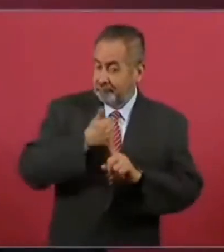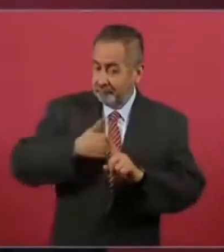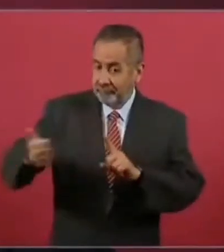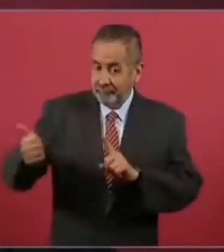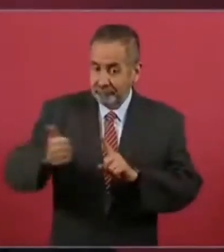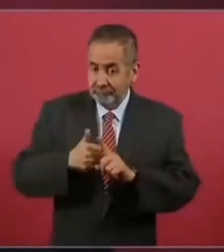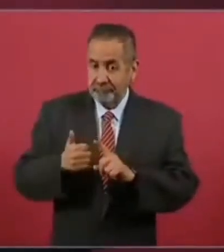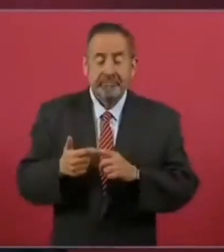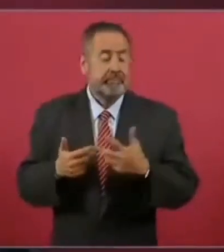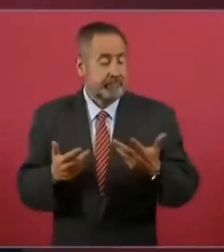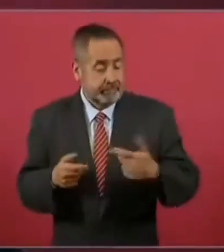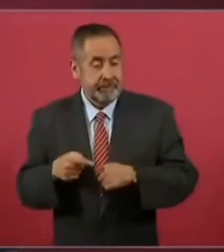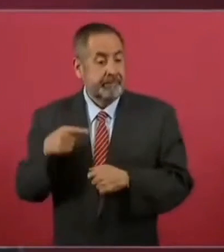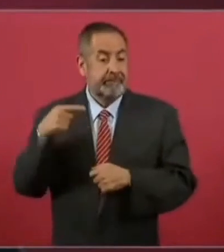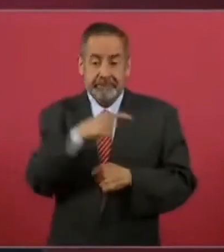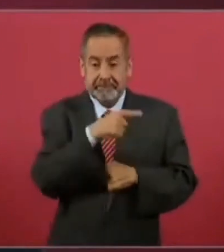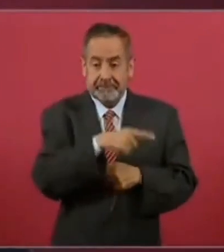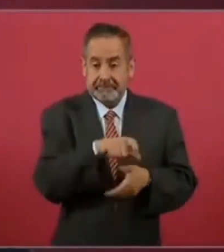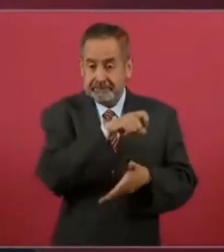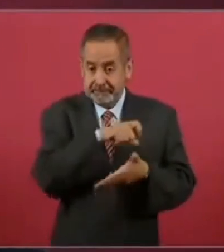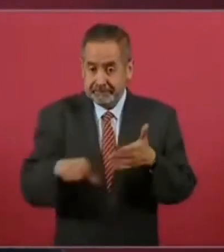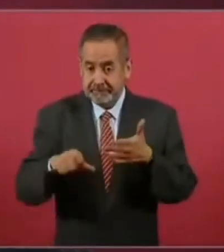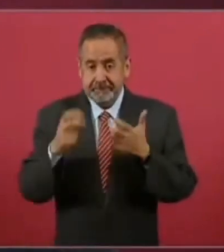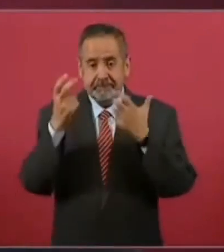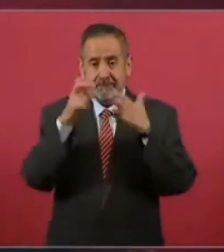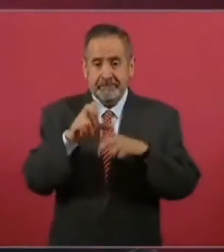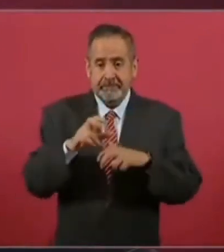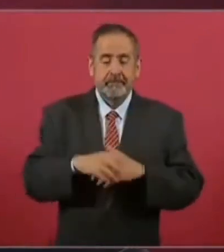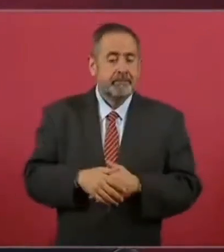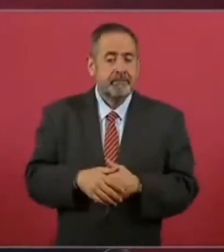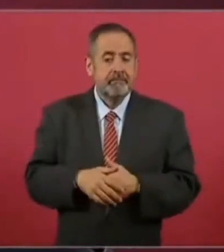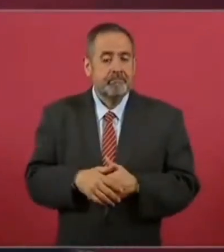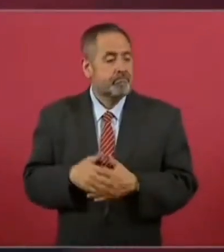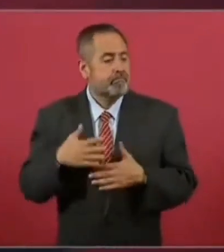Y las acciones las regalan.